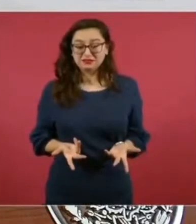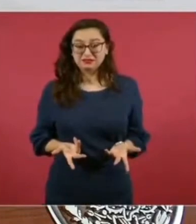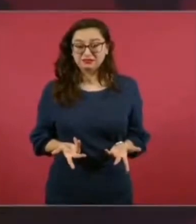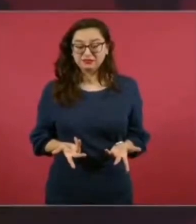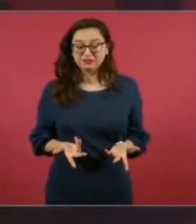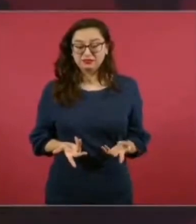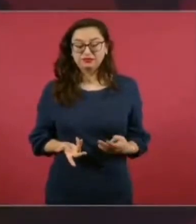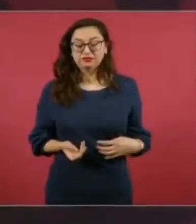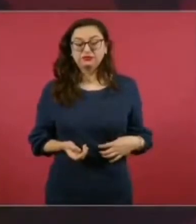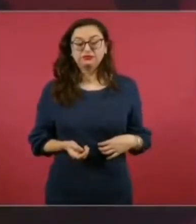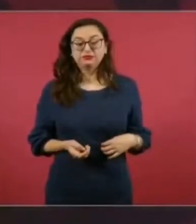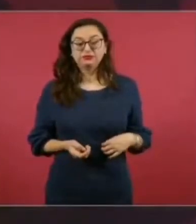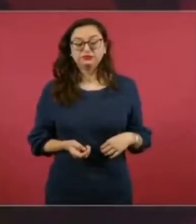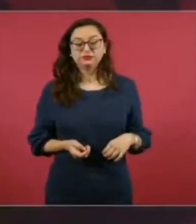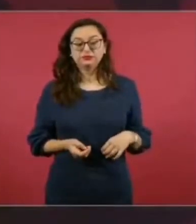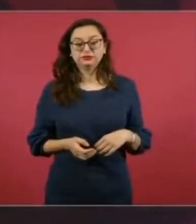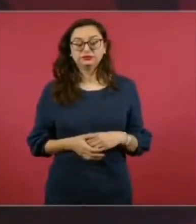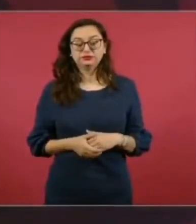o mejor dicho,